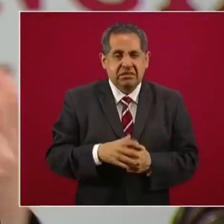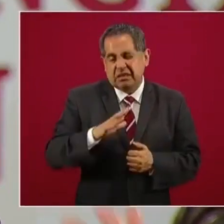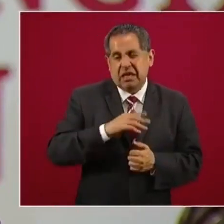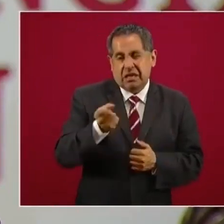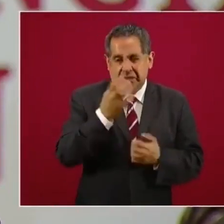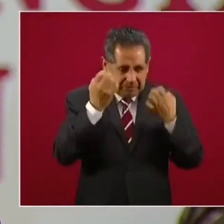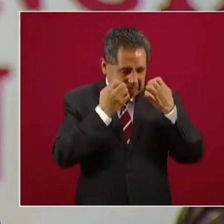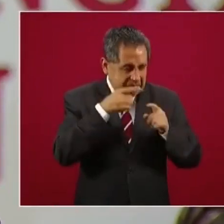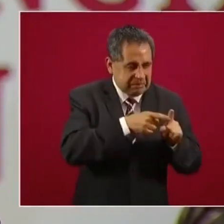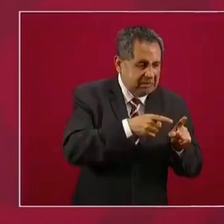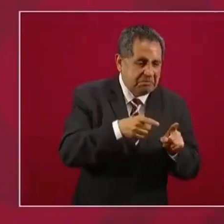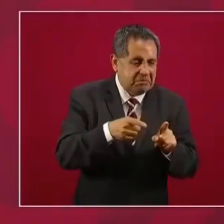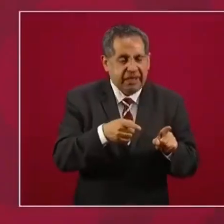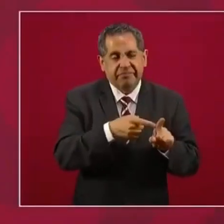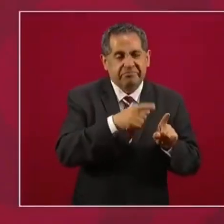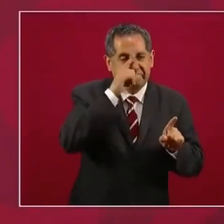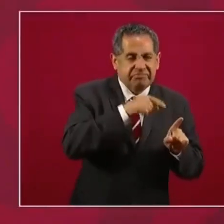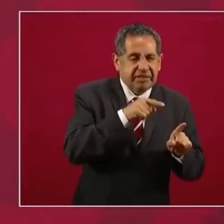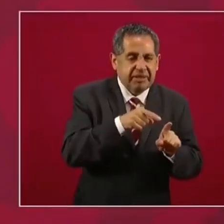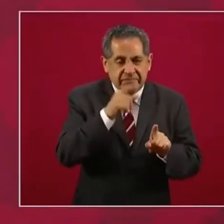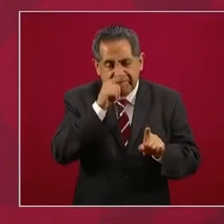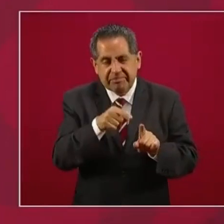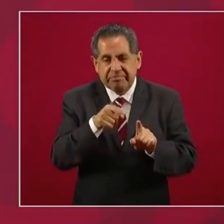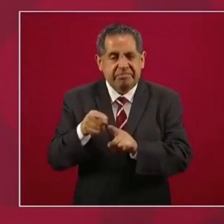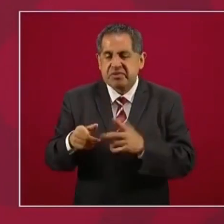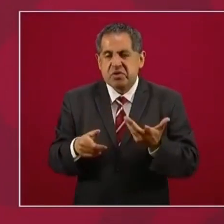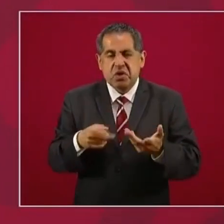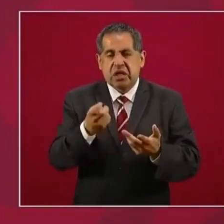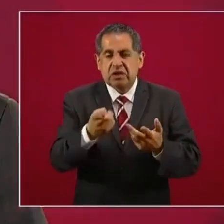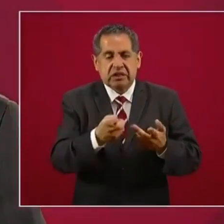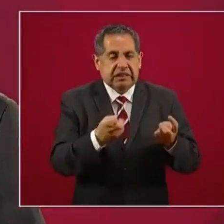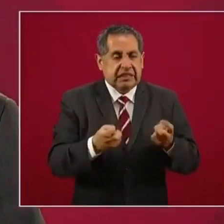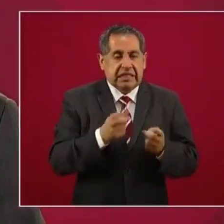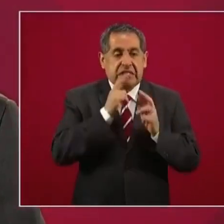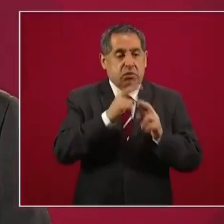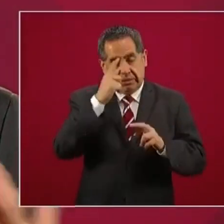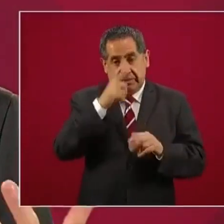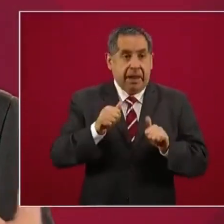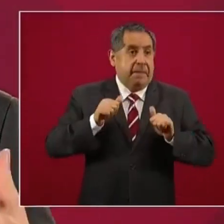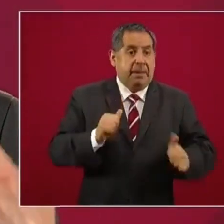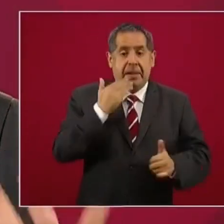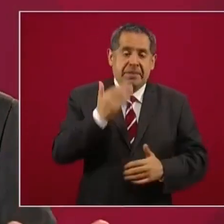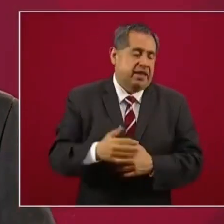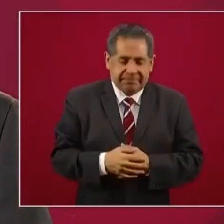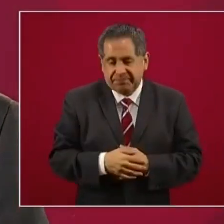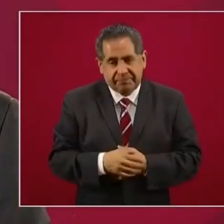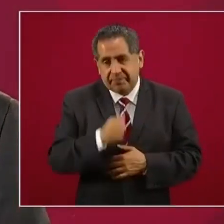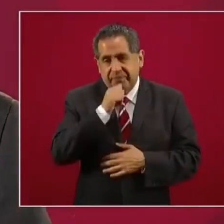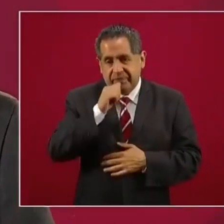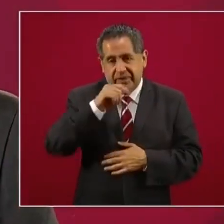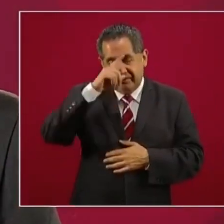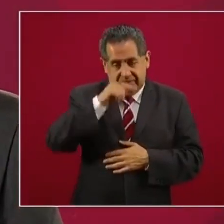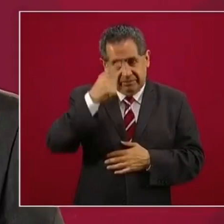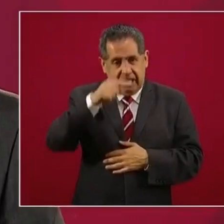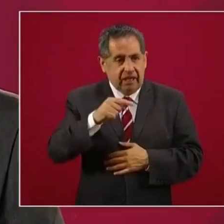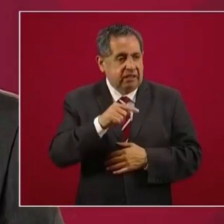existe o la capacidad o la posibilidad de que se induzca una respuesta inmune, que finalmente es lo que se necesita para